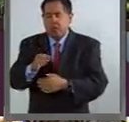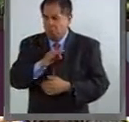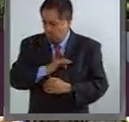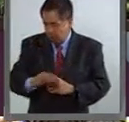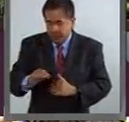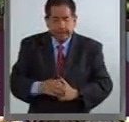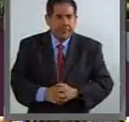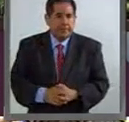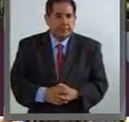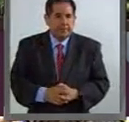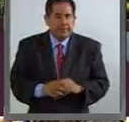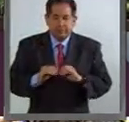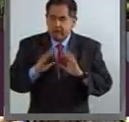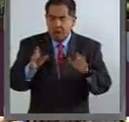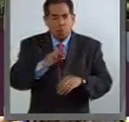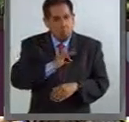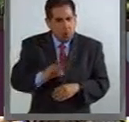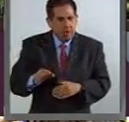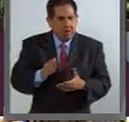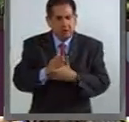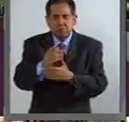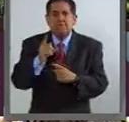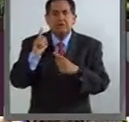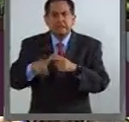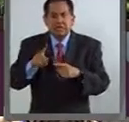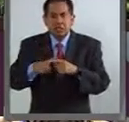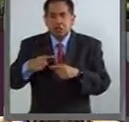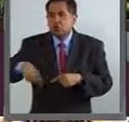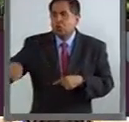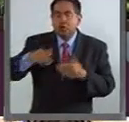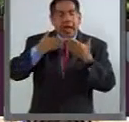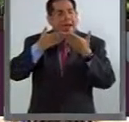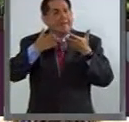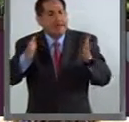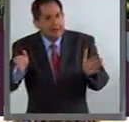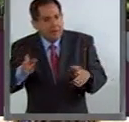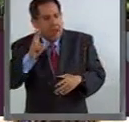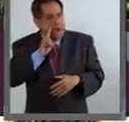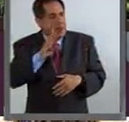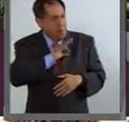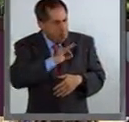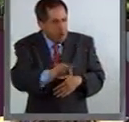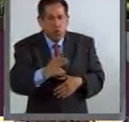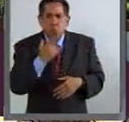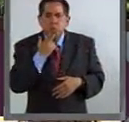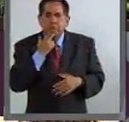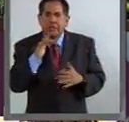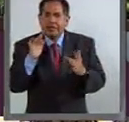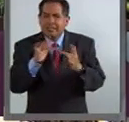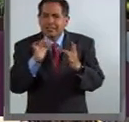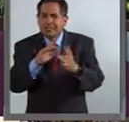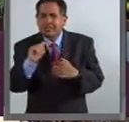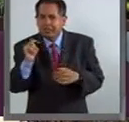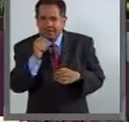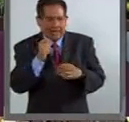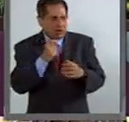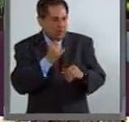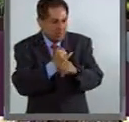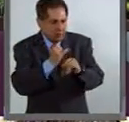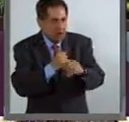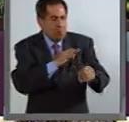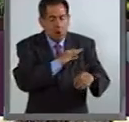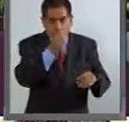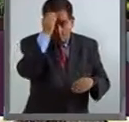puede. Basta con que estemos abiertos a la posibilidad de que los ciudadanos también pueden